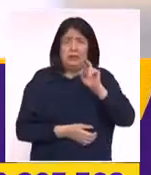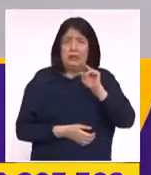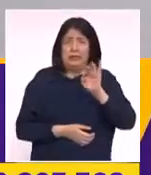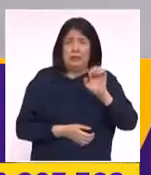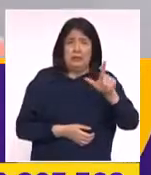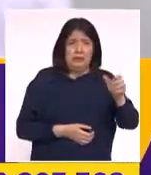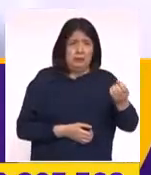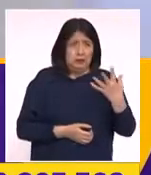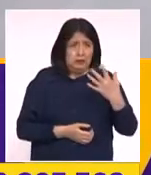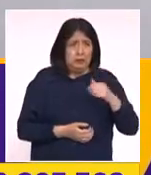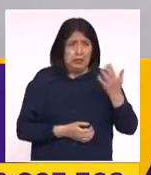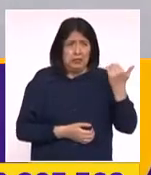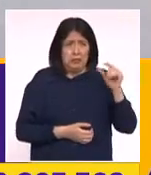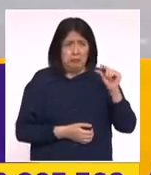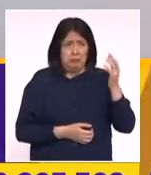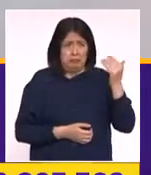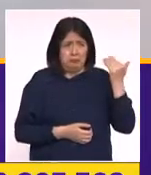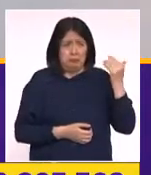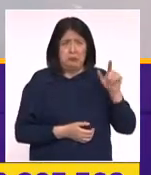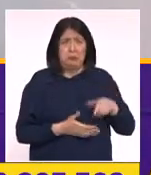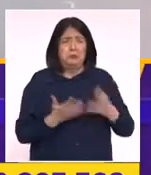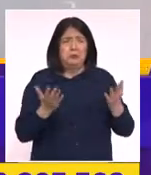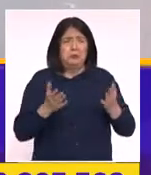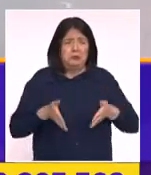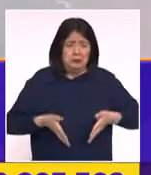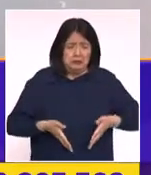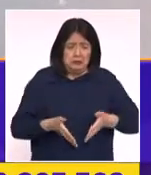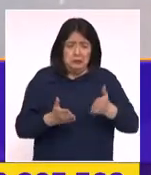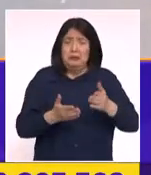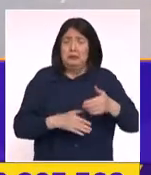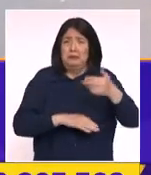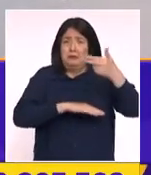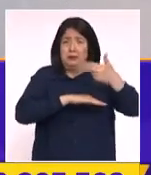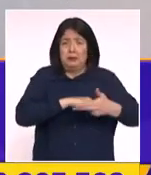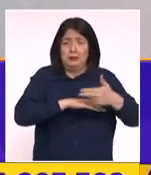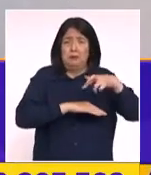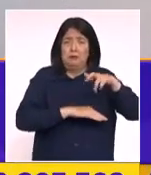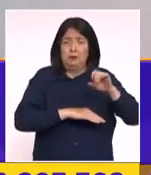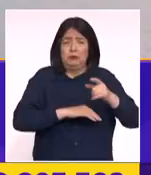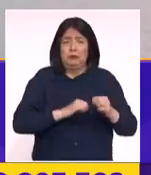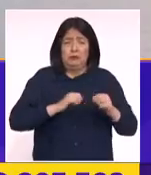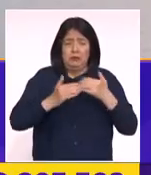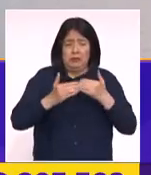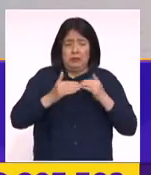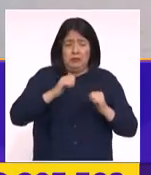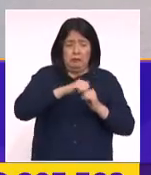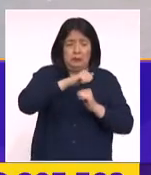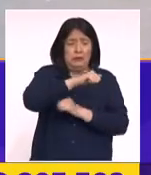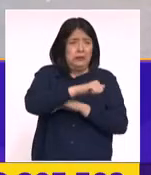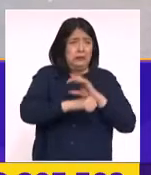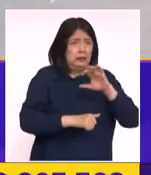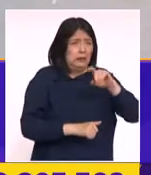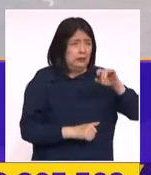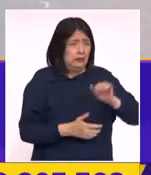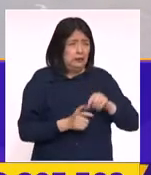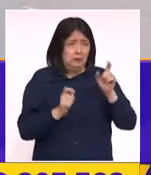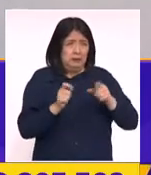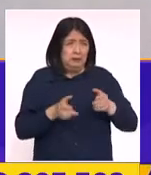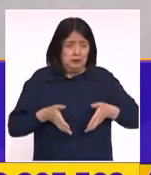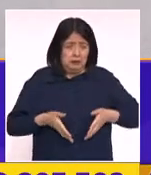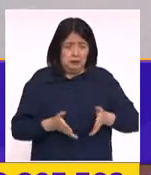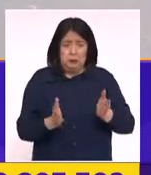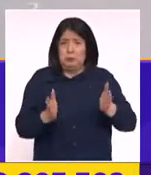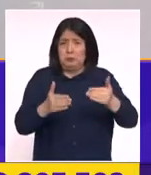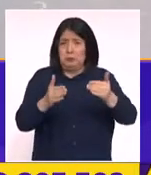Rojas. Esto ocurrió hace unos instantes en Vía Evitamiento, altura del paradero Pocito, cerca del puente Caquetá. Los ciudadanos reportan bloqueos en